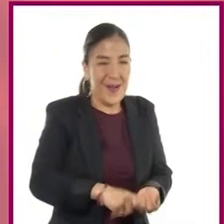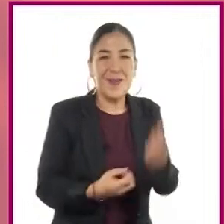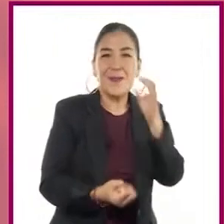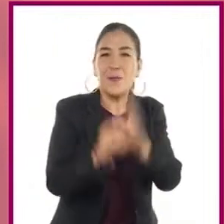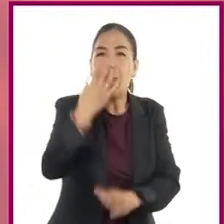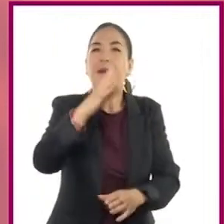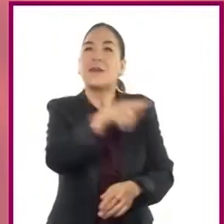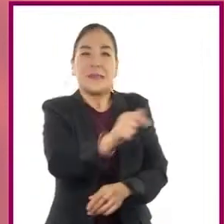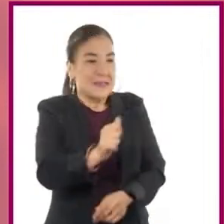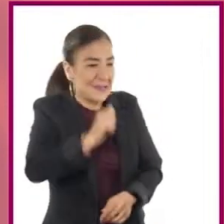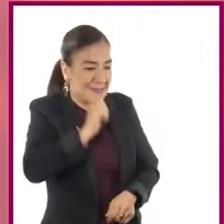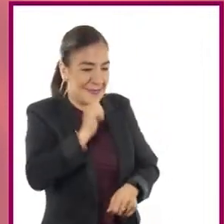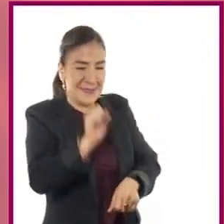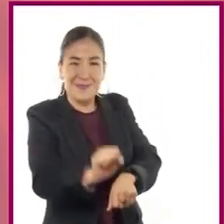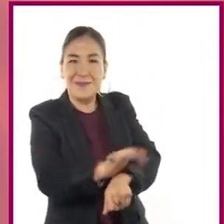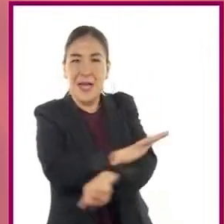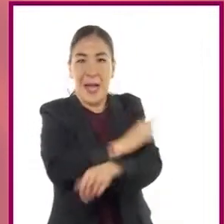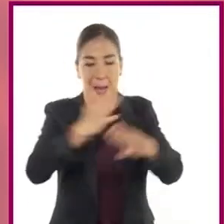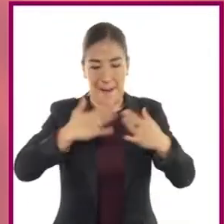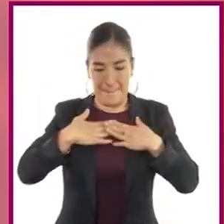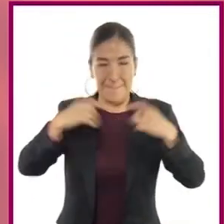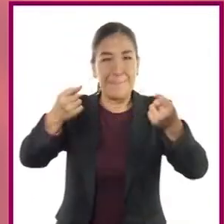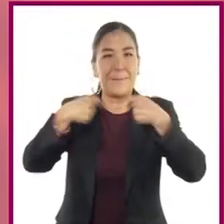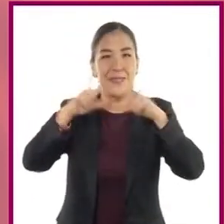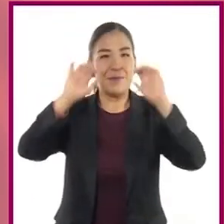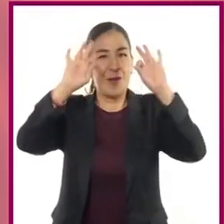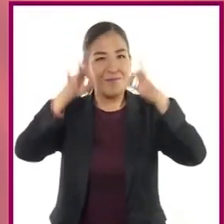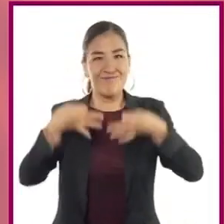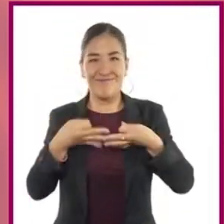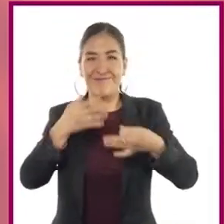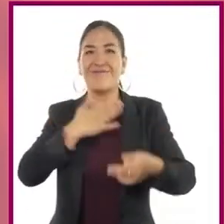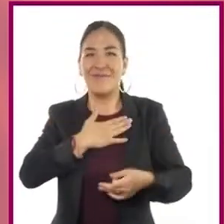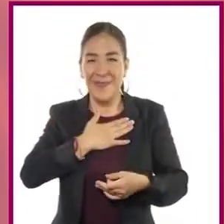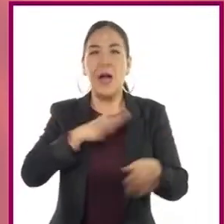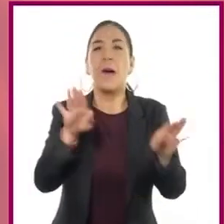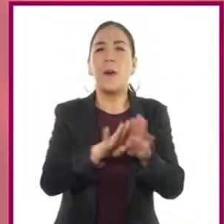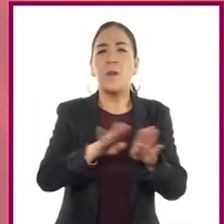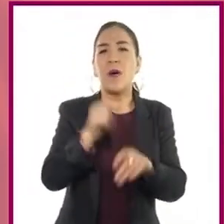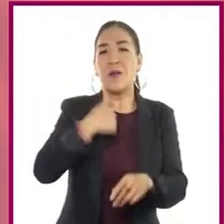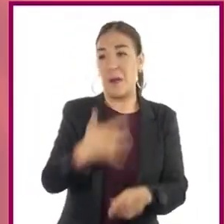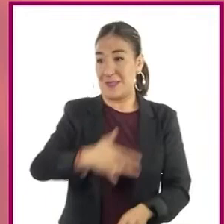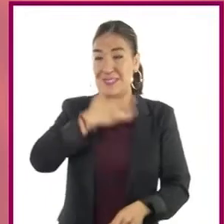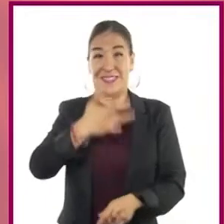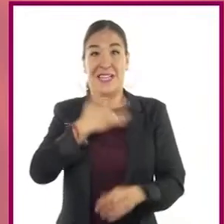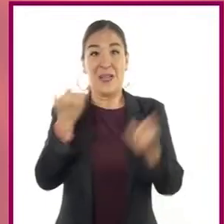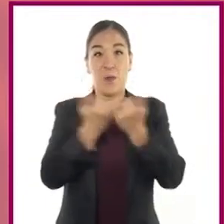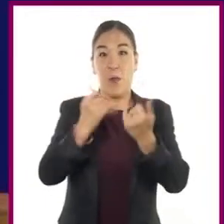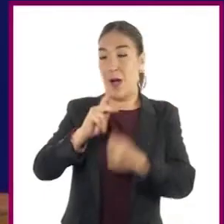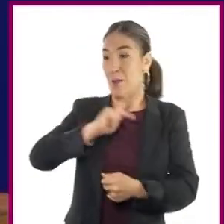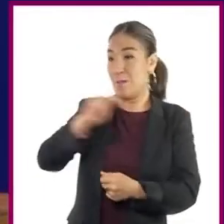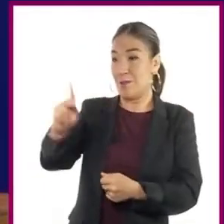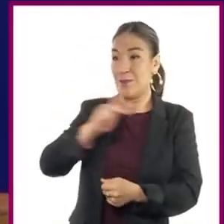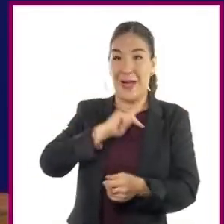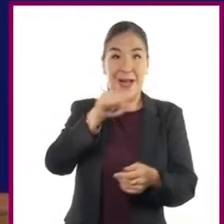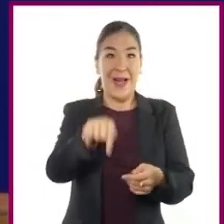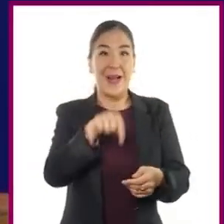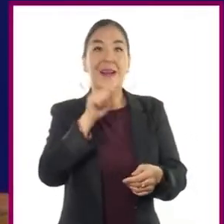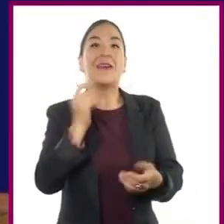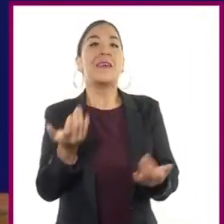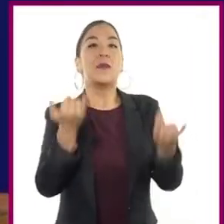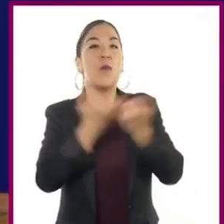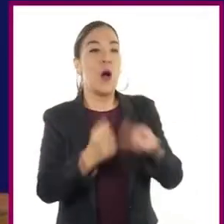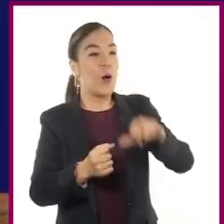y desconocidas por nosotros mismos. No necesariamente tengo que sentir lo mismo que tú sientes, ni lo mismo